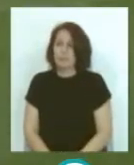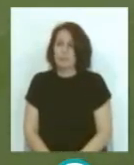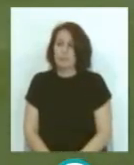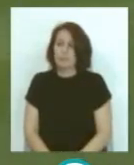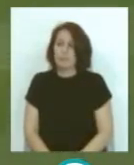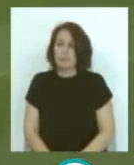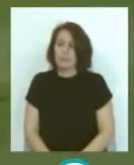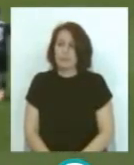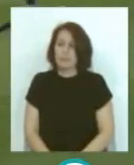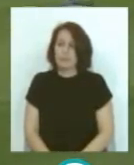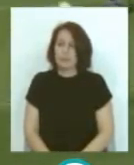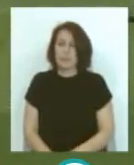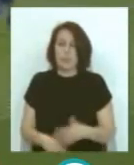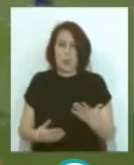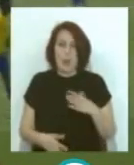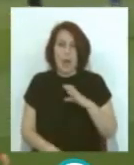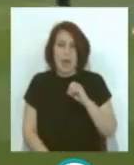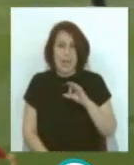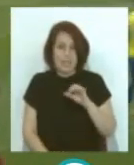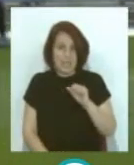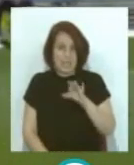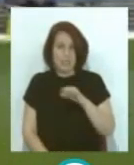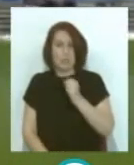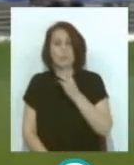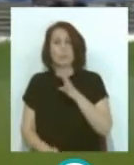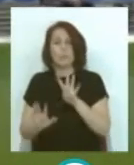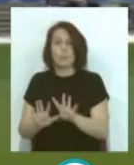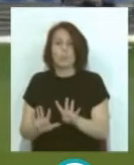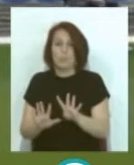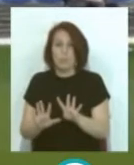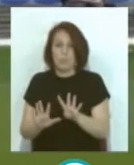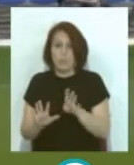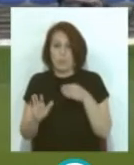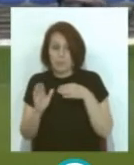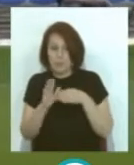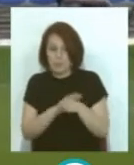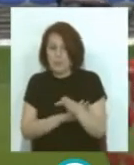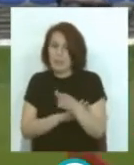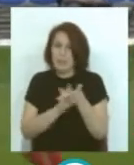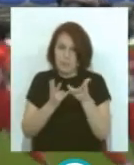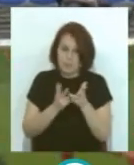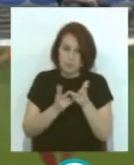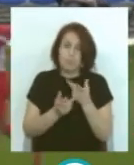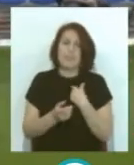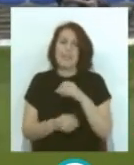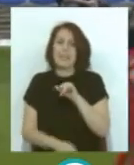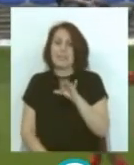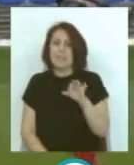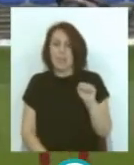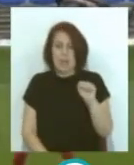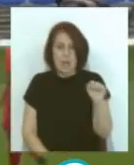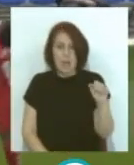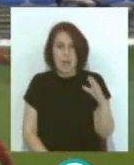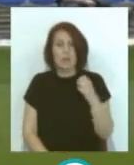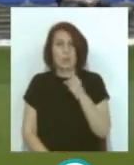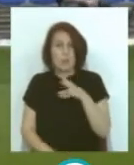era Casas, el número 9, que había entrado desde el banquillo, Isaac, ese número 7, que hizo un partido